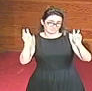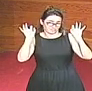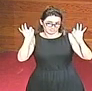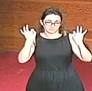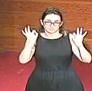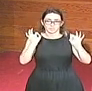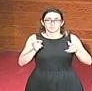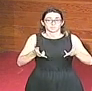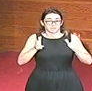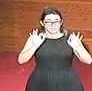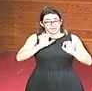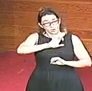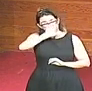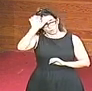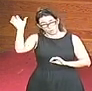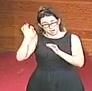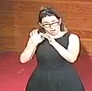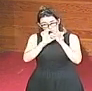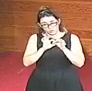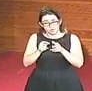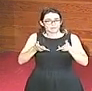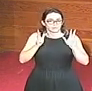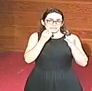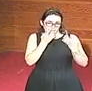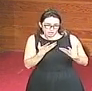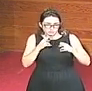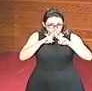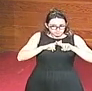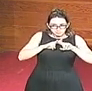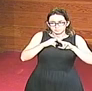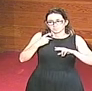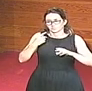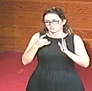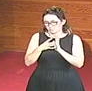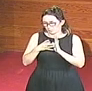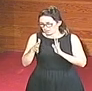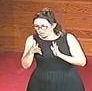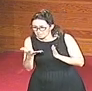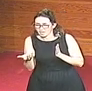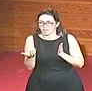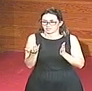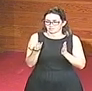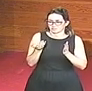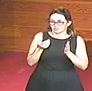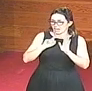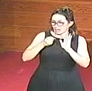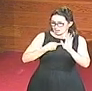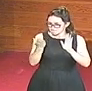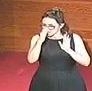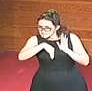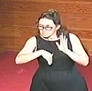en la Unión Europea, los riesgos de la precariedad, las presiones y el vacío legal, a cargo de la periodista Ana